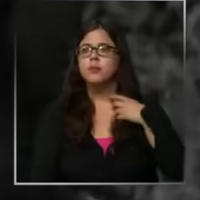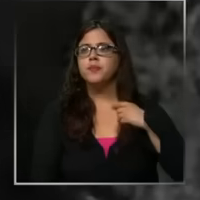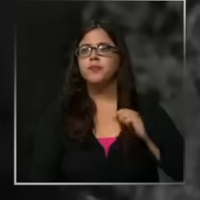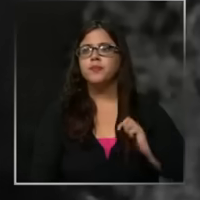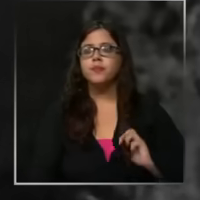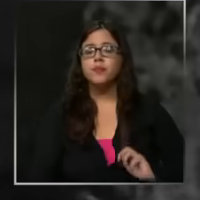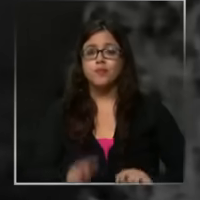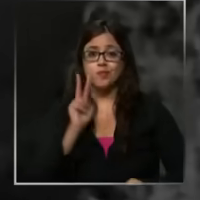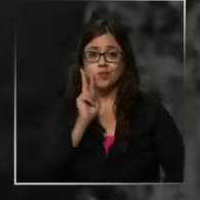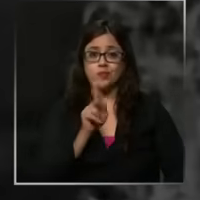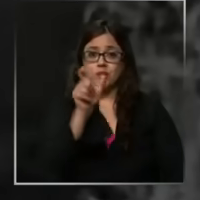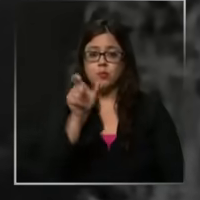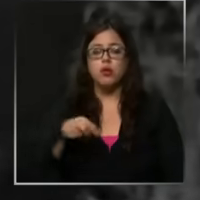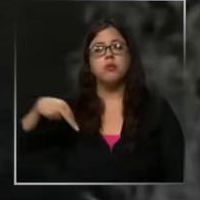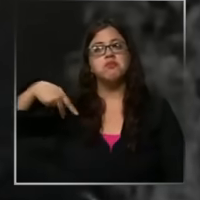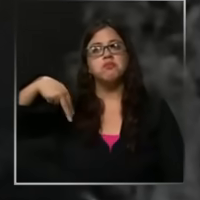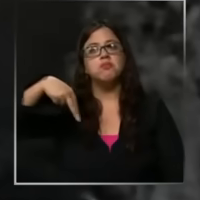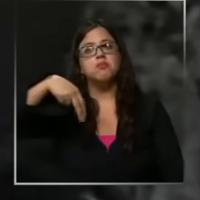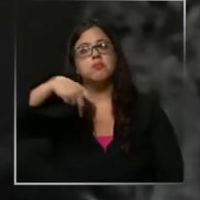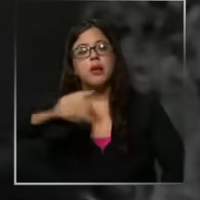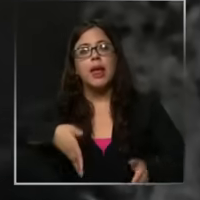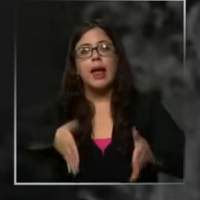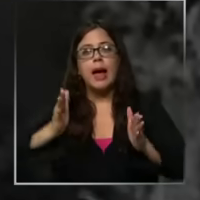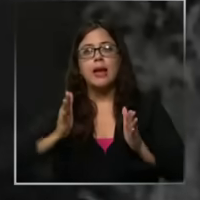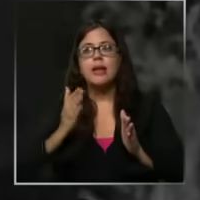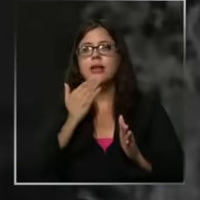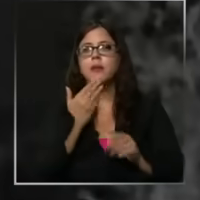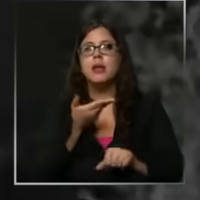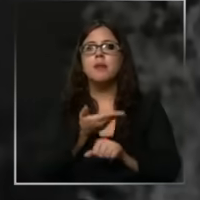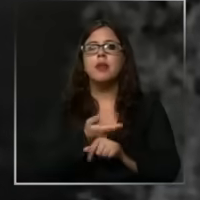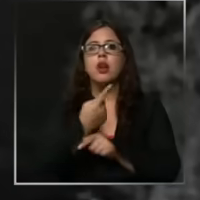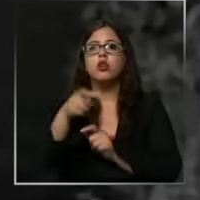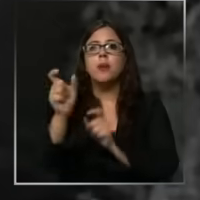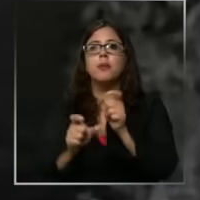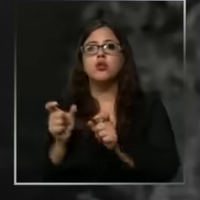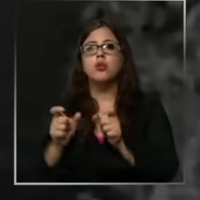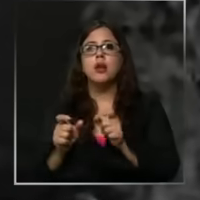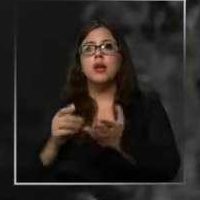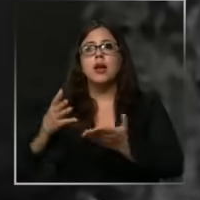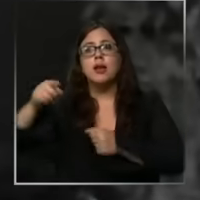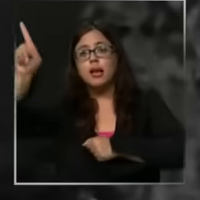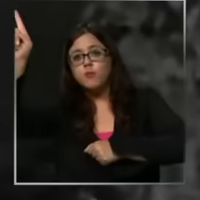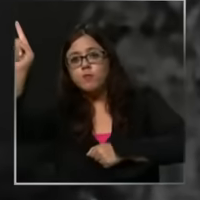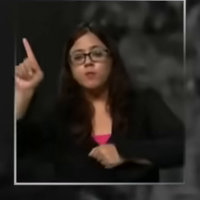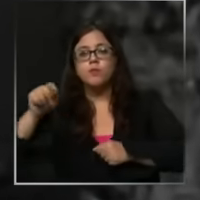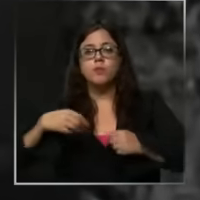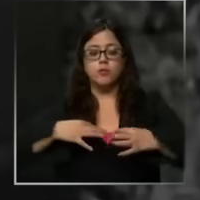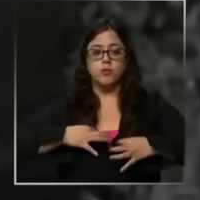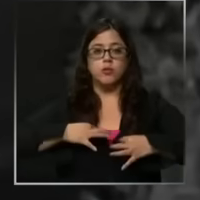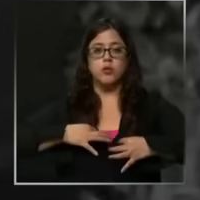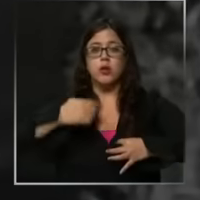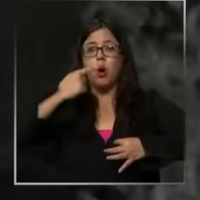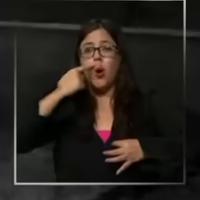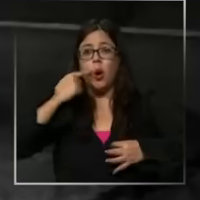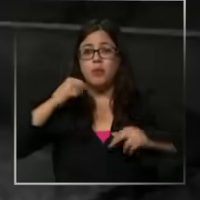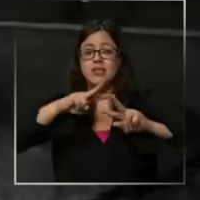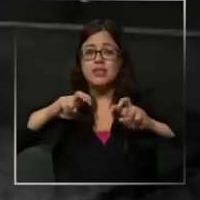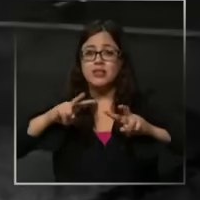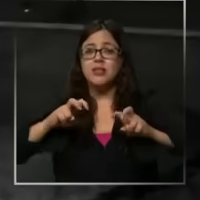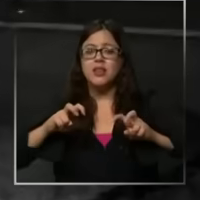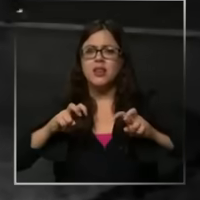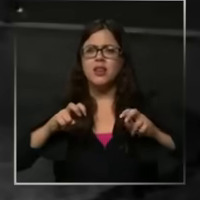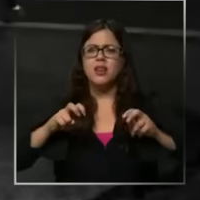Seguido aquello, en la imagen se ve una persona caminar en plena ruta. Incluso pide que otros conductores la lleven. Las vestimentas del hombre, según los investigadores,